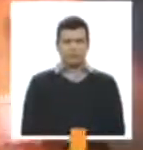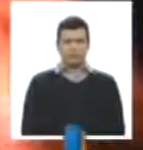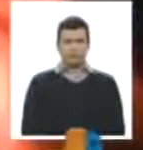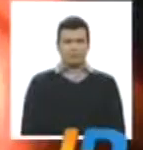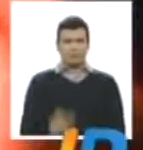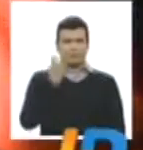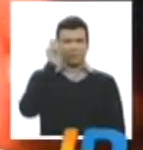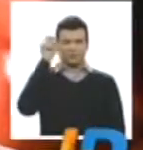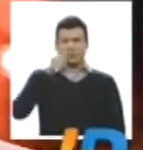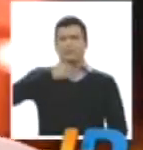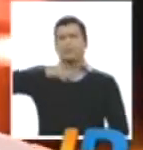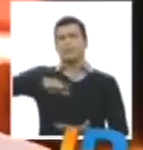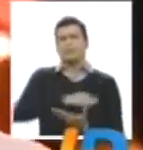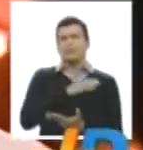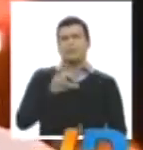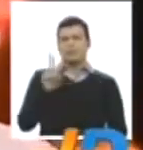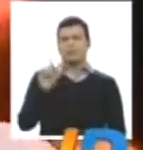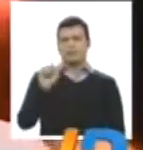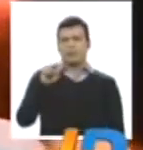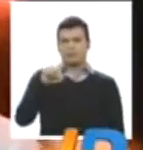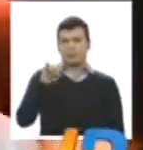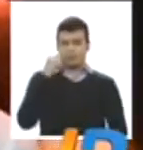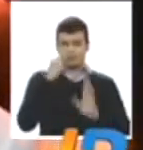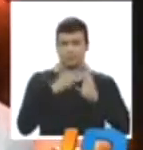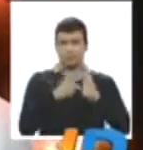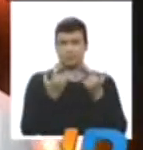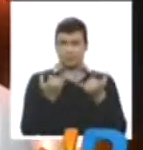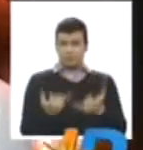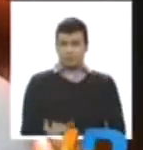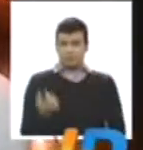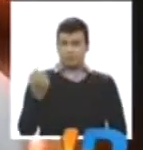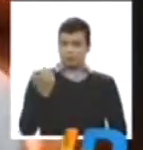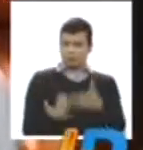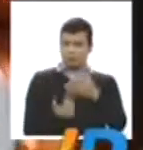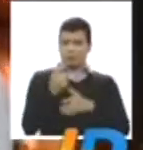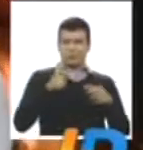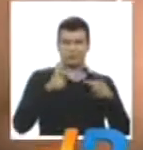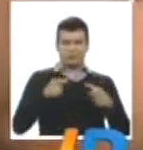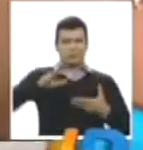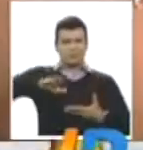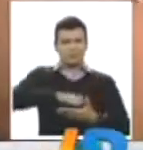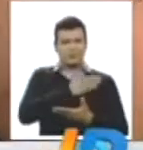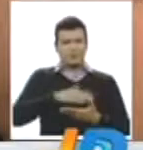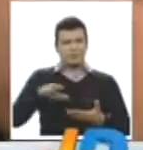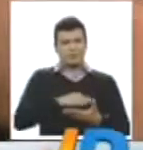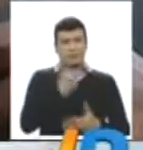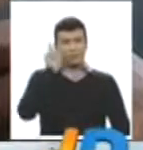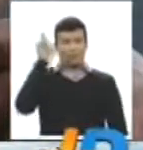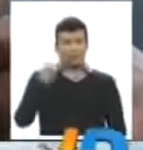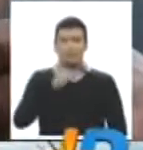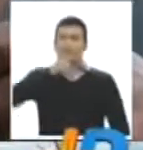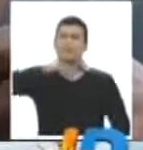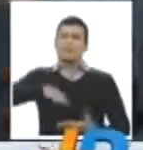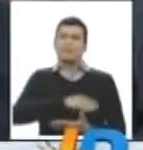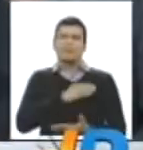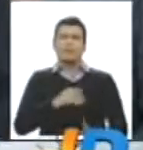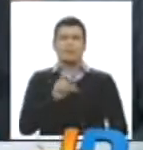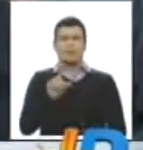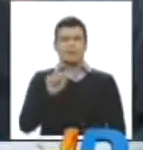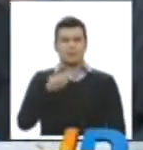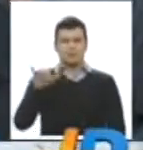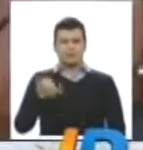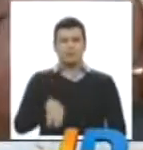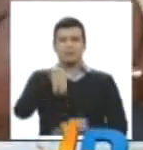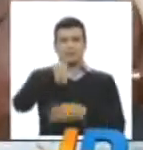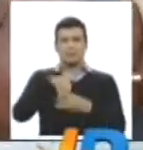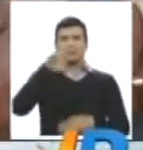El cantante salsero Dani Frank presenta por estos días su más reciente trabajo musical. El cantante caleño Dani Frank, radicado hace 12 años